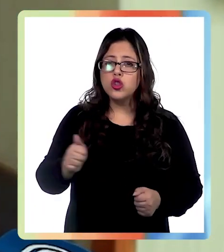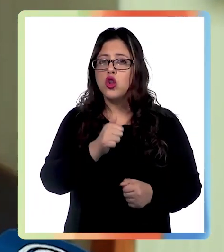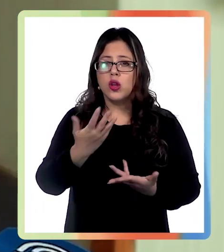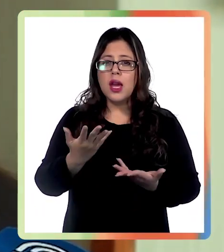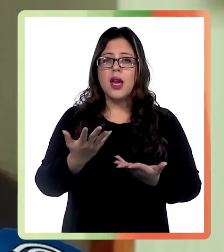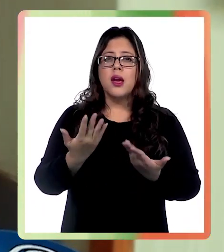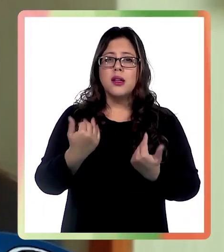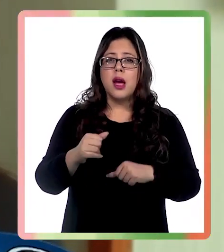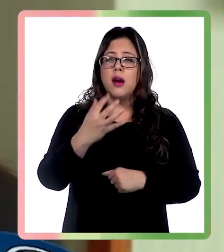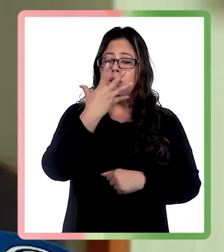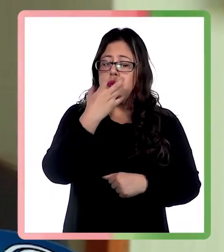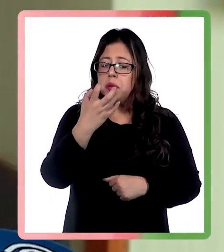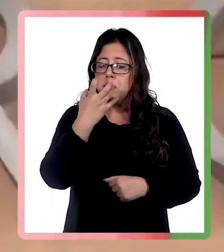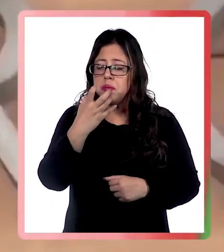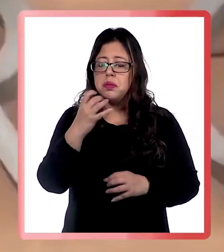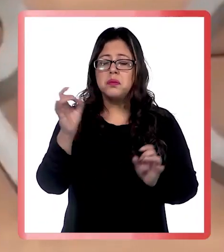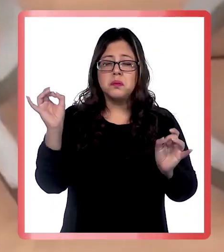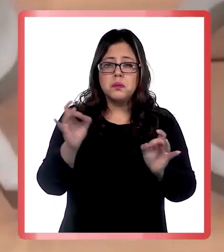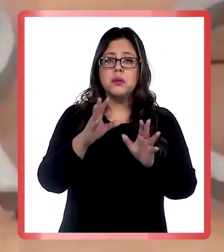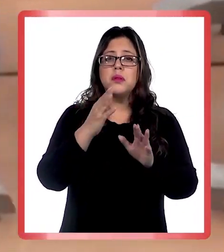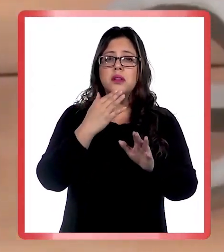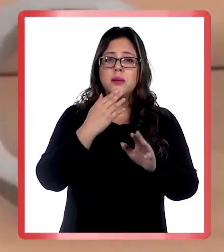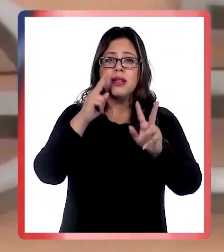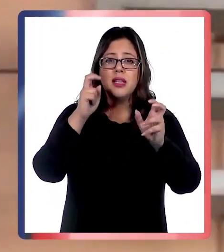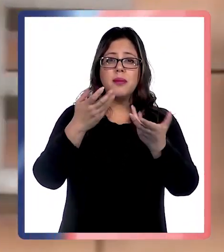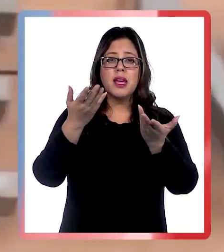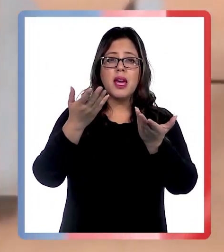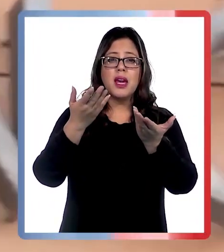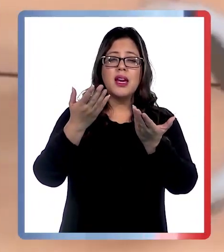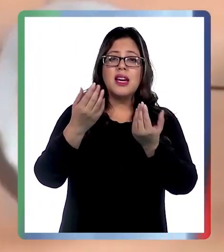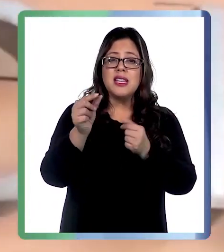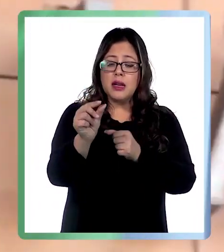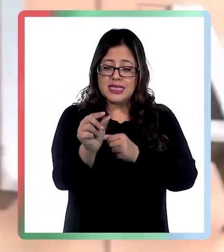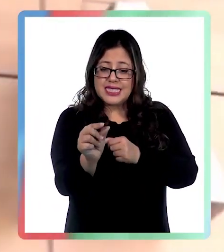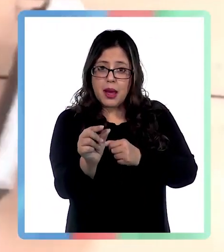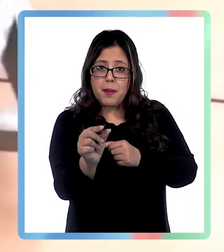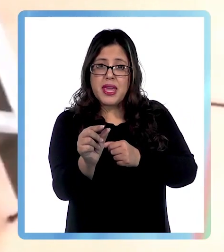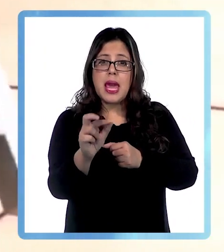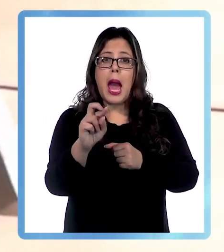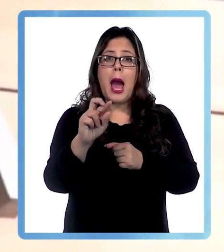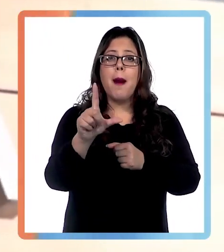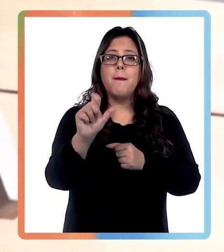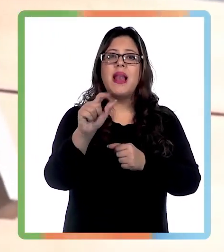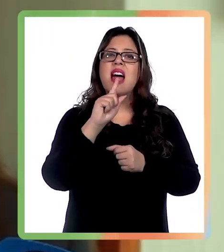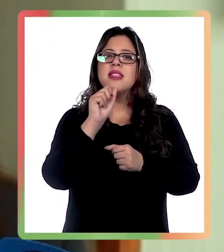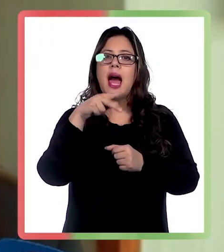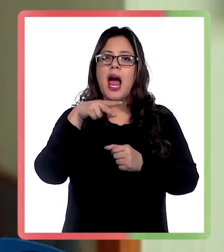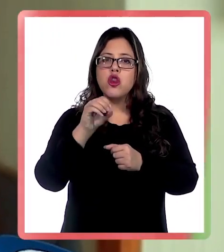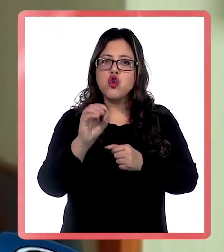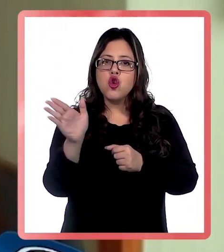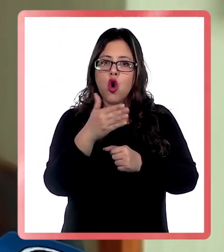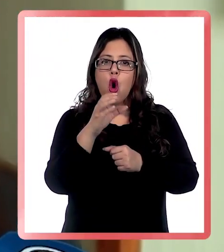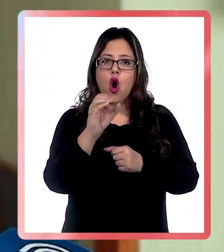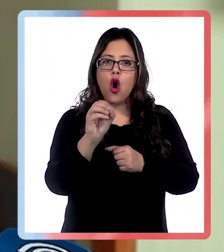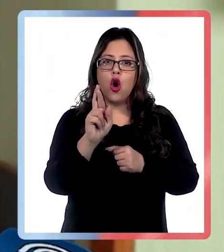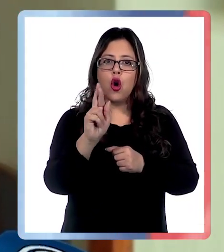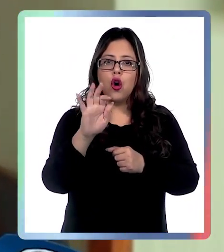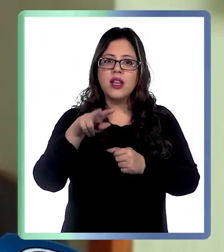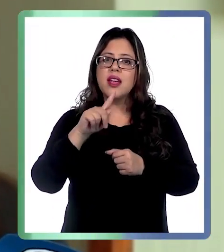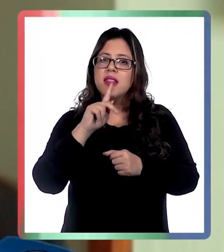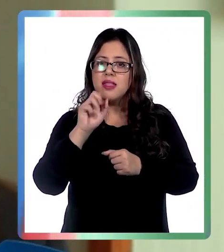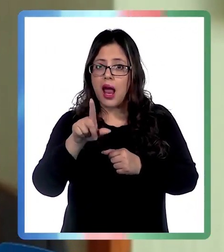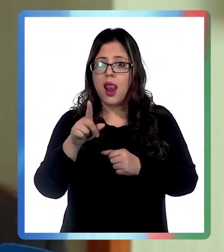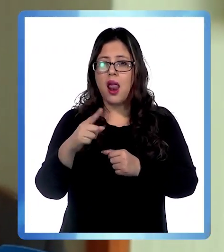estamos mucho más expuestos eh tenemos la semilla del platano Oriental que afecta muchas personas también pero sí